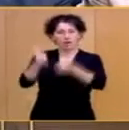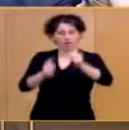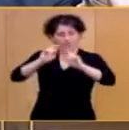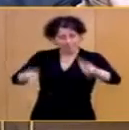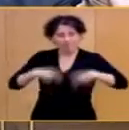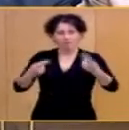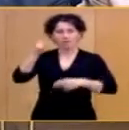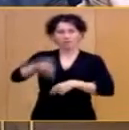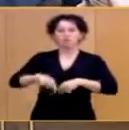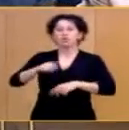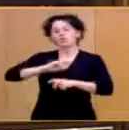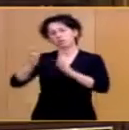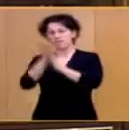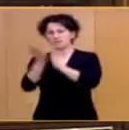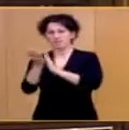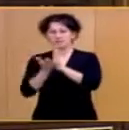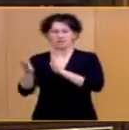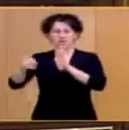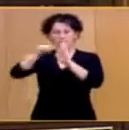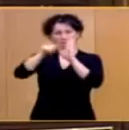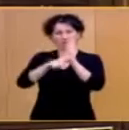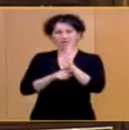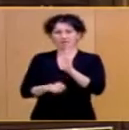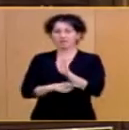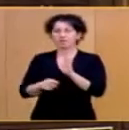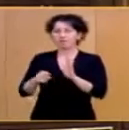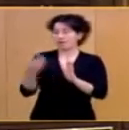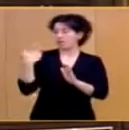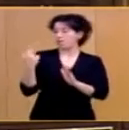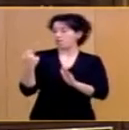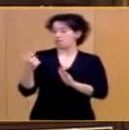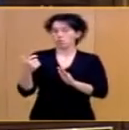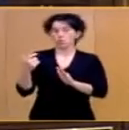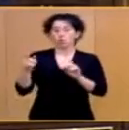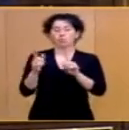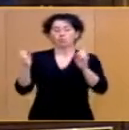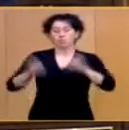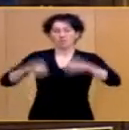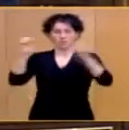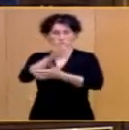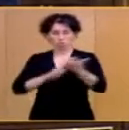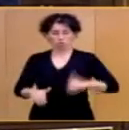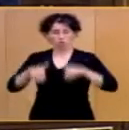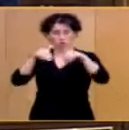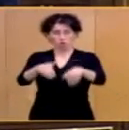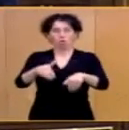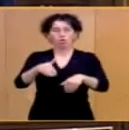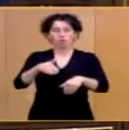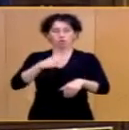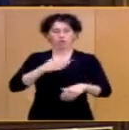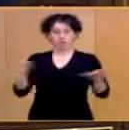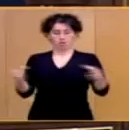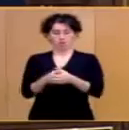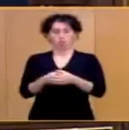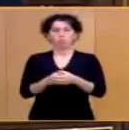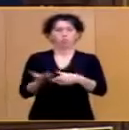la aplicación de otras medidas contenidas en la moción que recientemente aprobó esta Cámara a iniciativa del Bloque Nacionalista